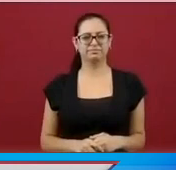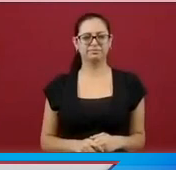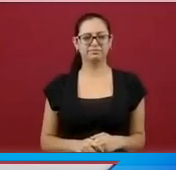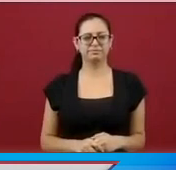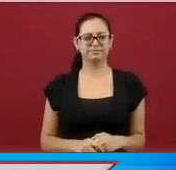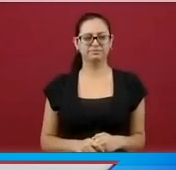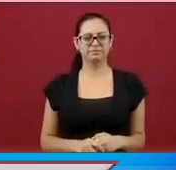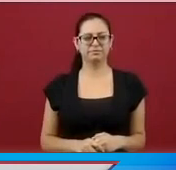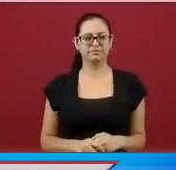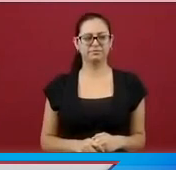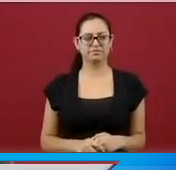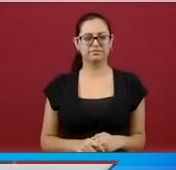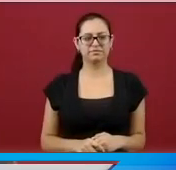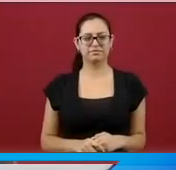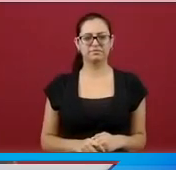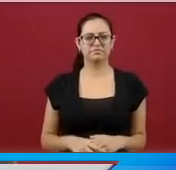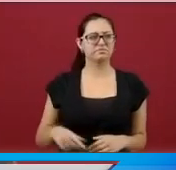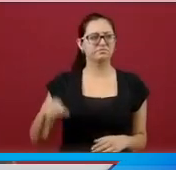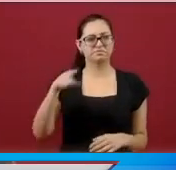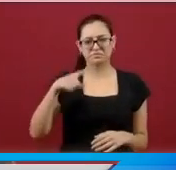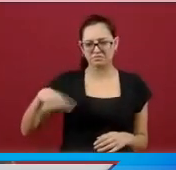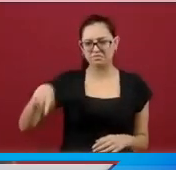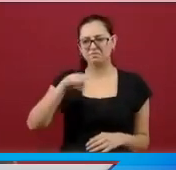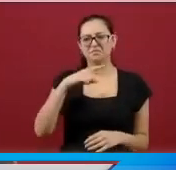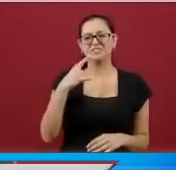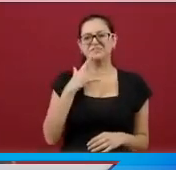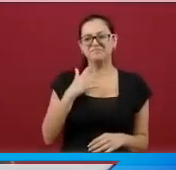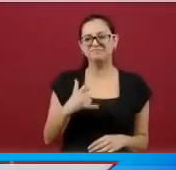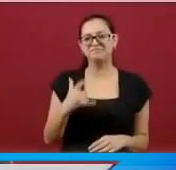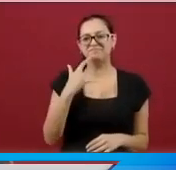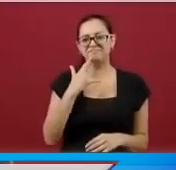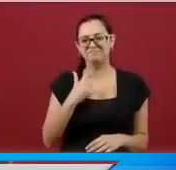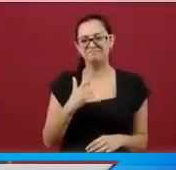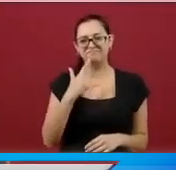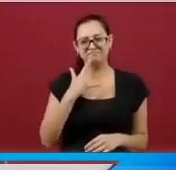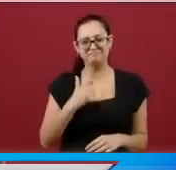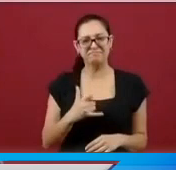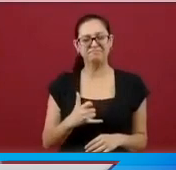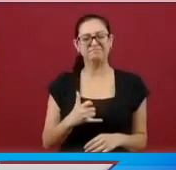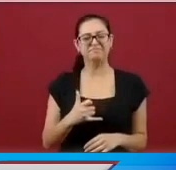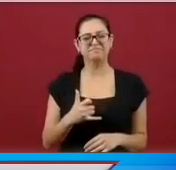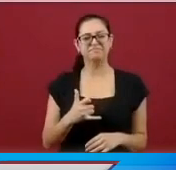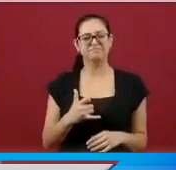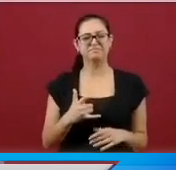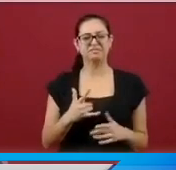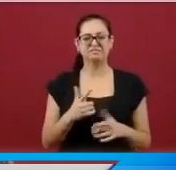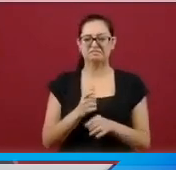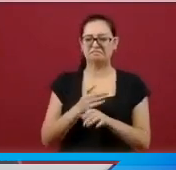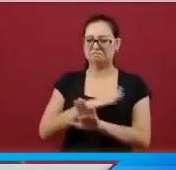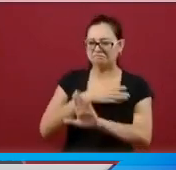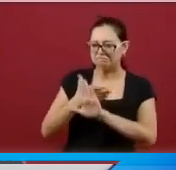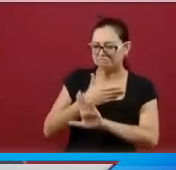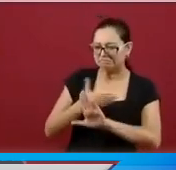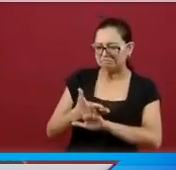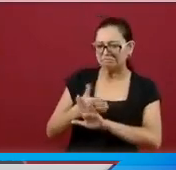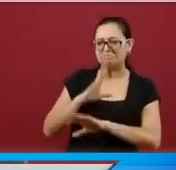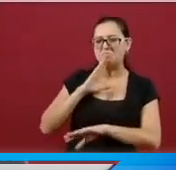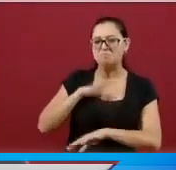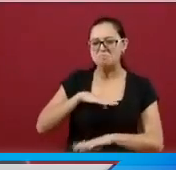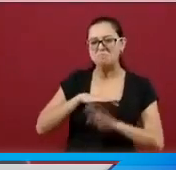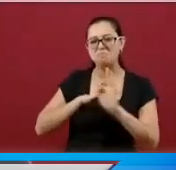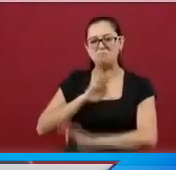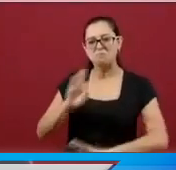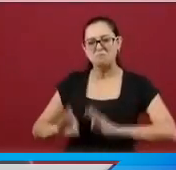los servicios en los consulados. Esto gracias a la recopilación de información directamente con las asociaciones de migrantes en los Estados